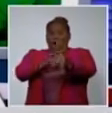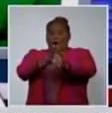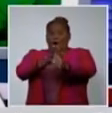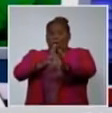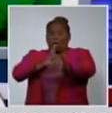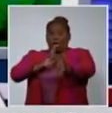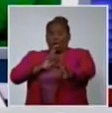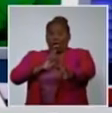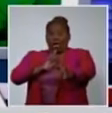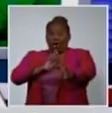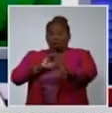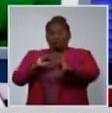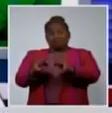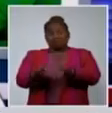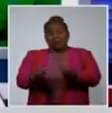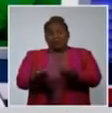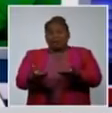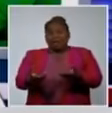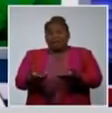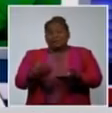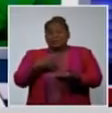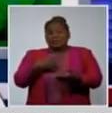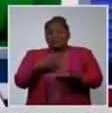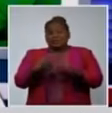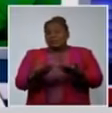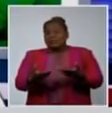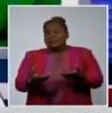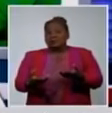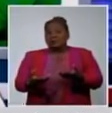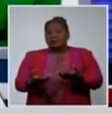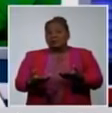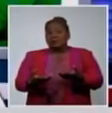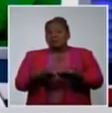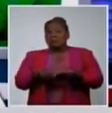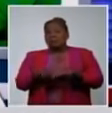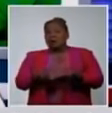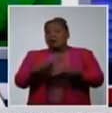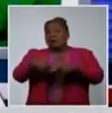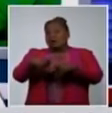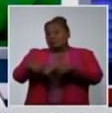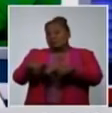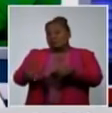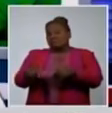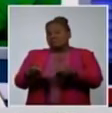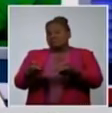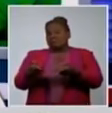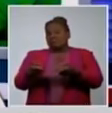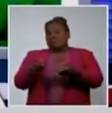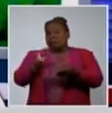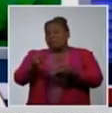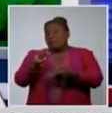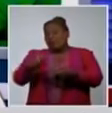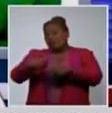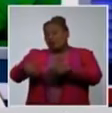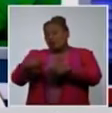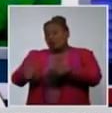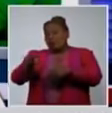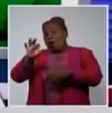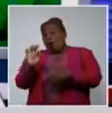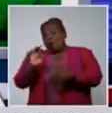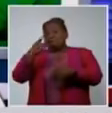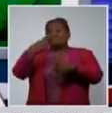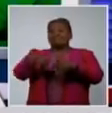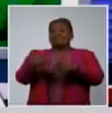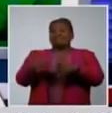por un problema de abastecimiento se concentran en pedir las raciones pero siempre